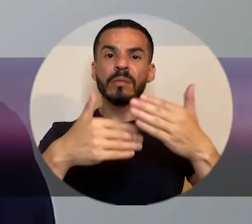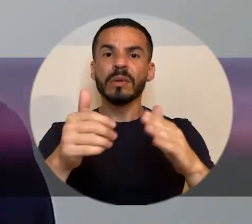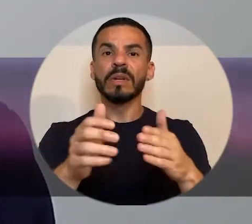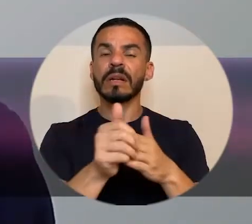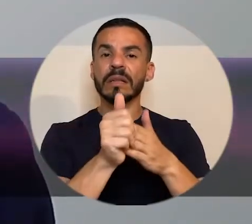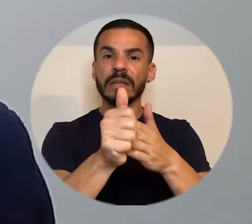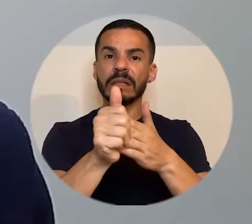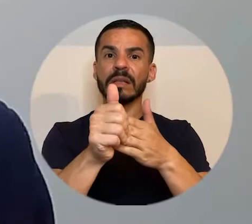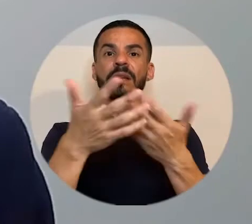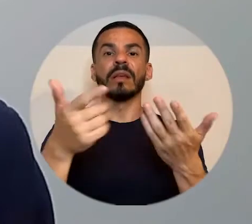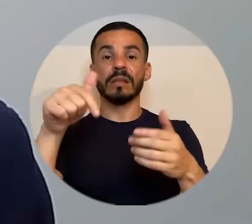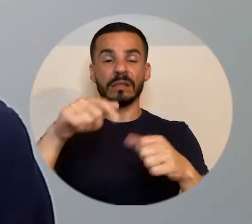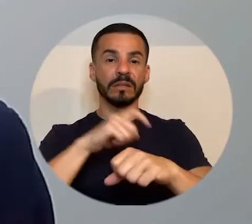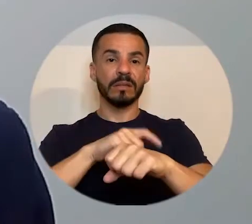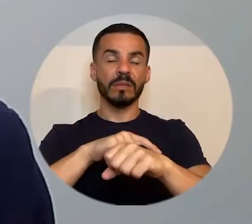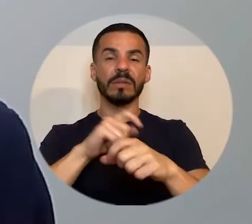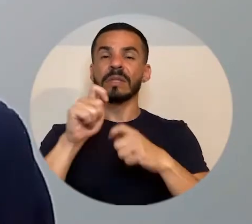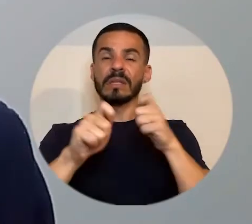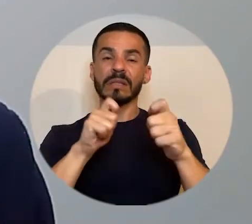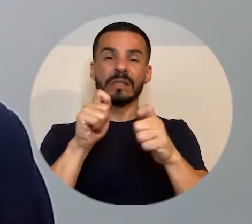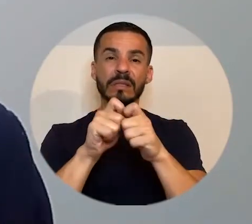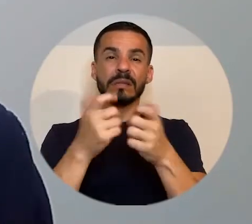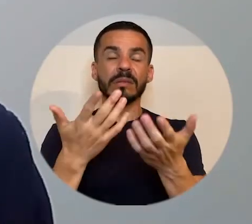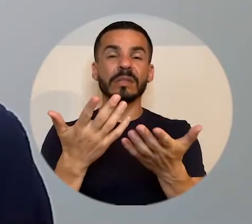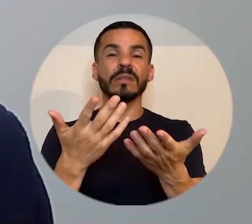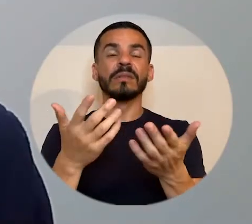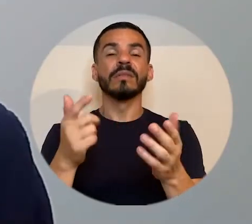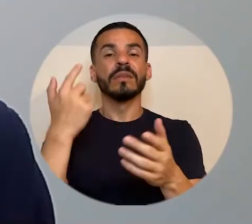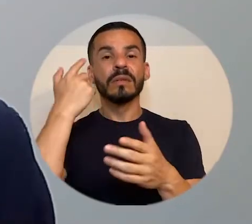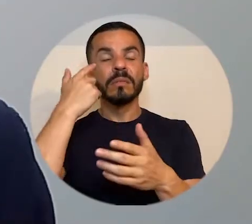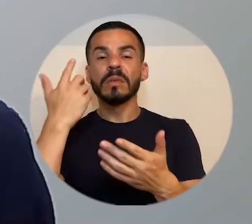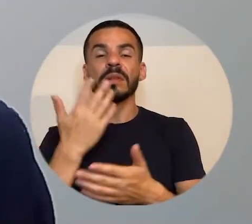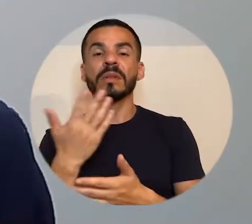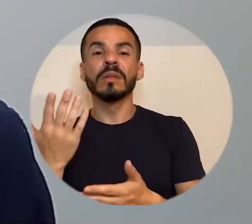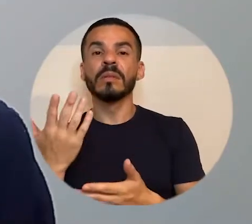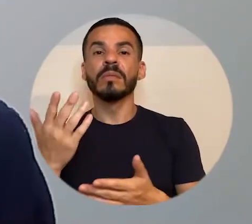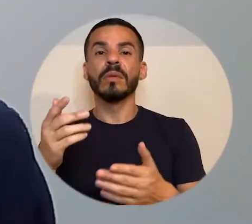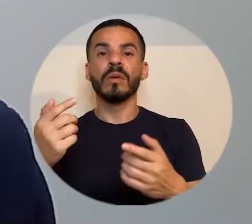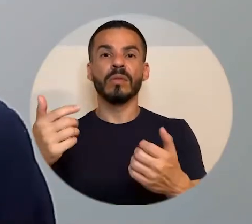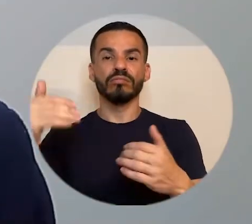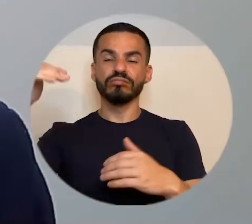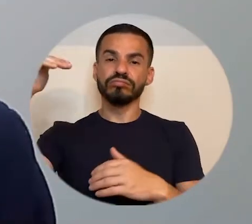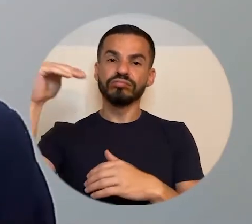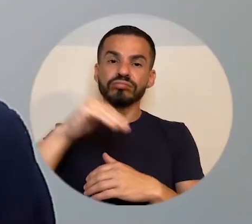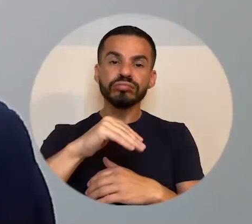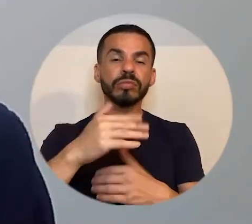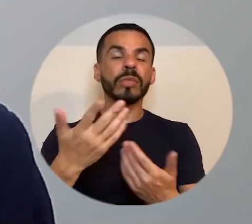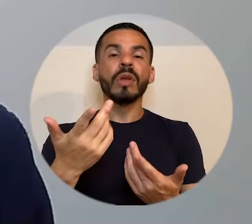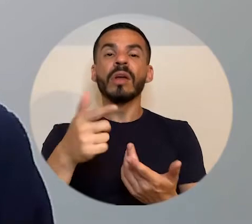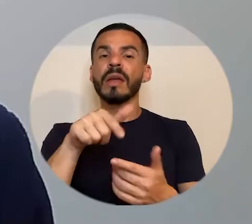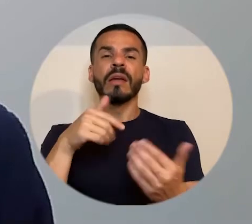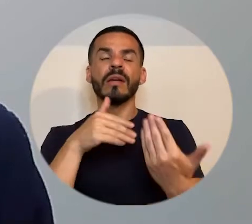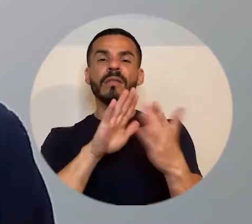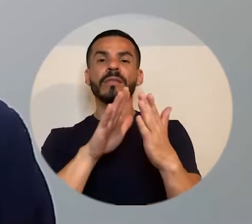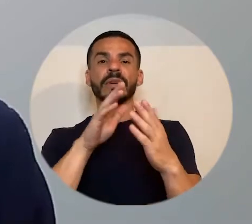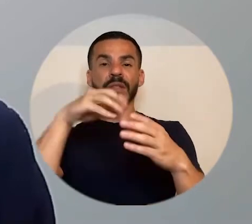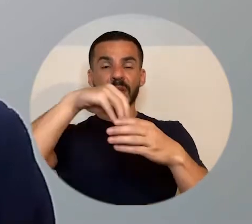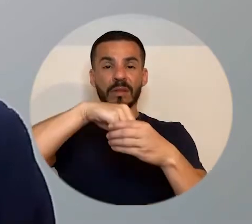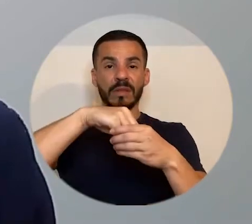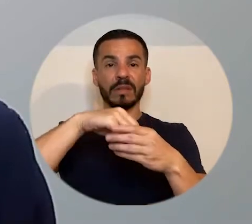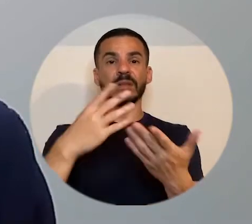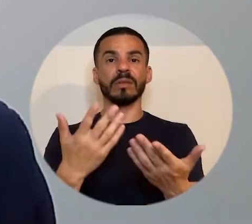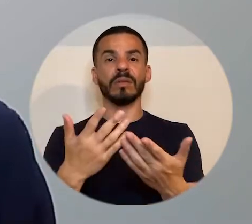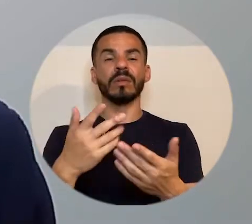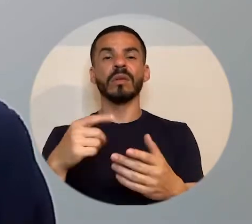de ejercer liderazgo en estos momentos, específicamente por la debacle que ha enfrentado a